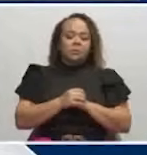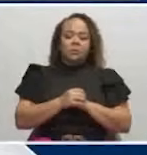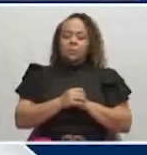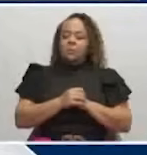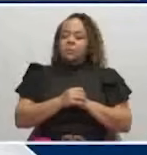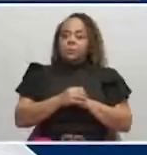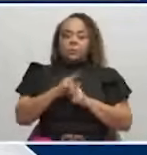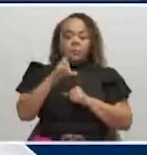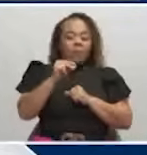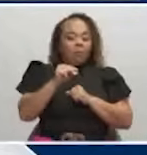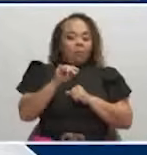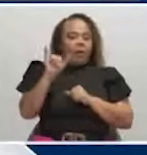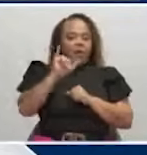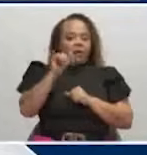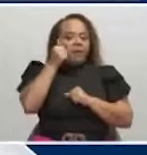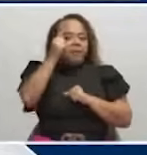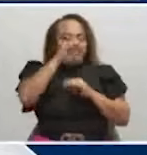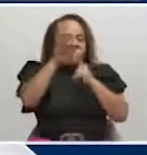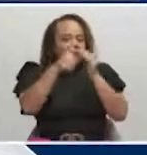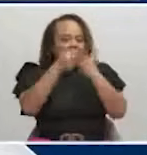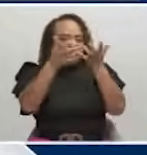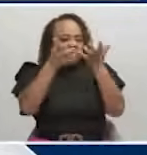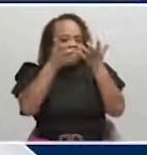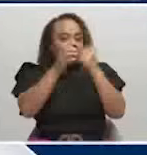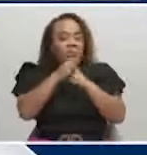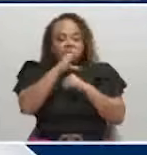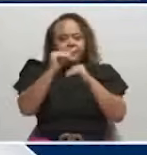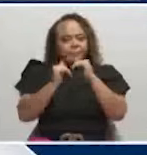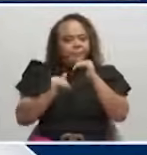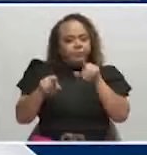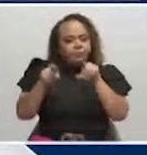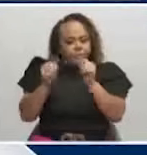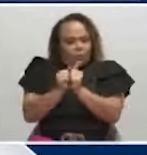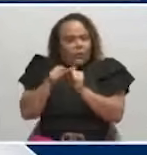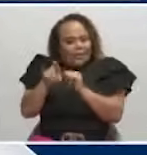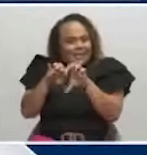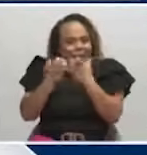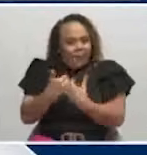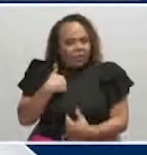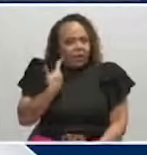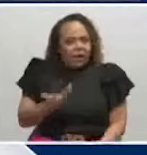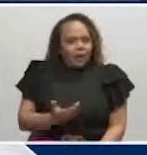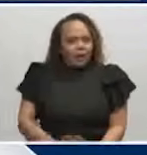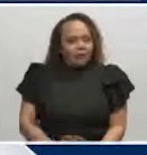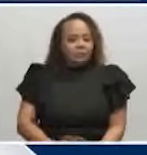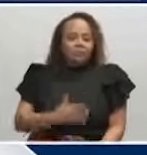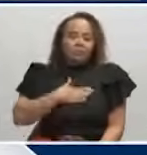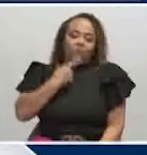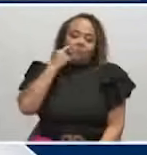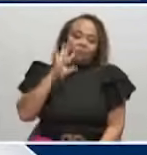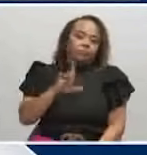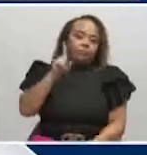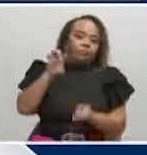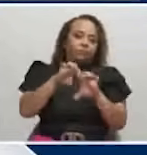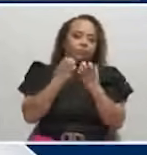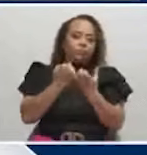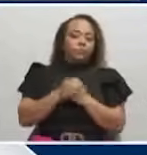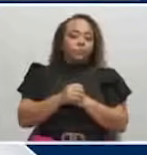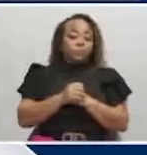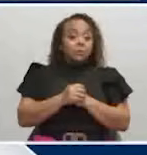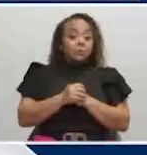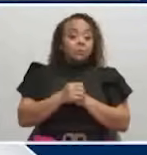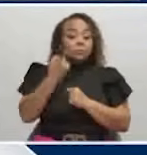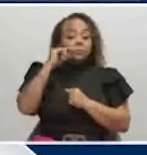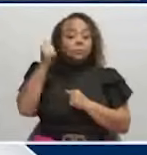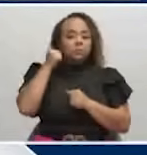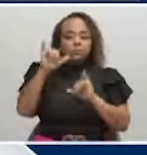está siendo esa liga que todos queremos, y máxime con ese equipo que tiene, ¿verdad? Que me parece que es un equipo para que